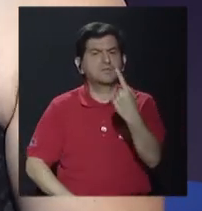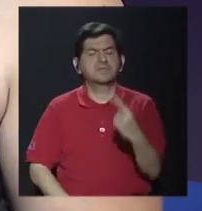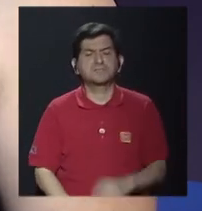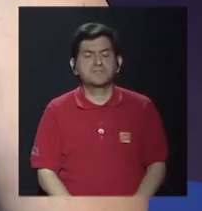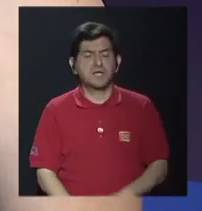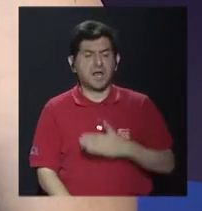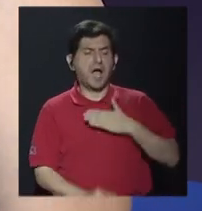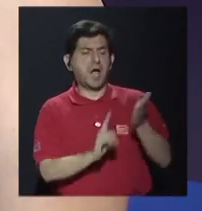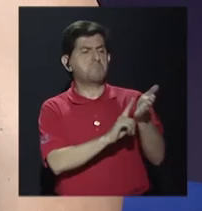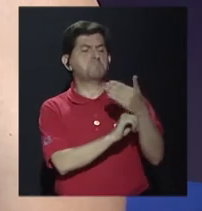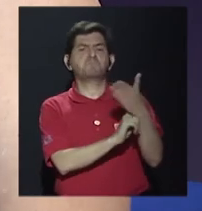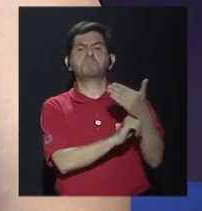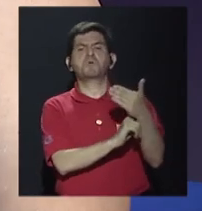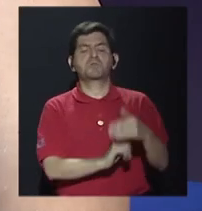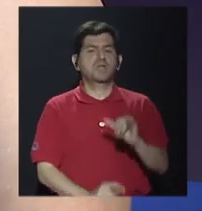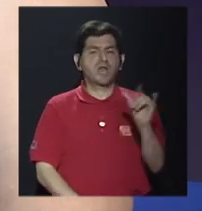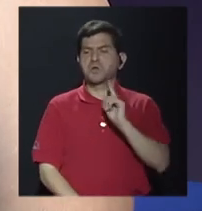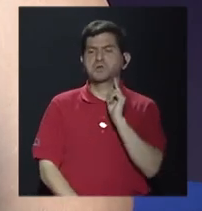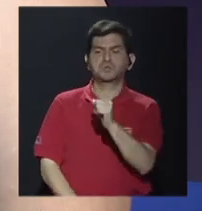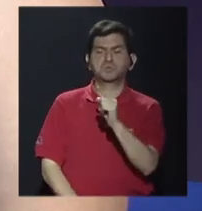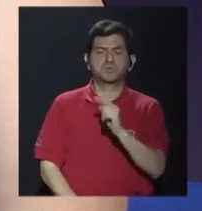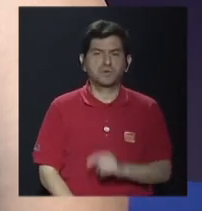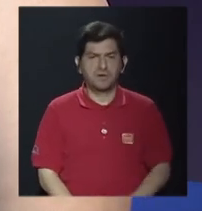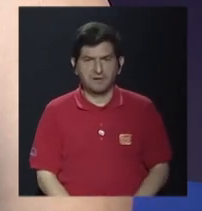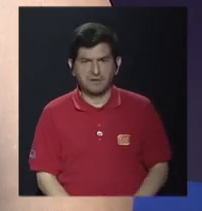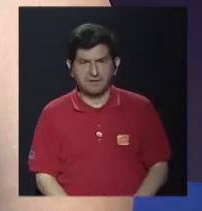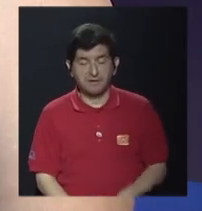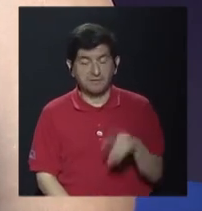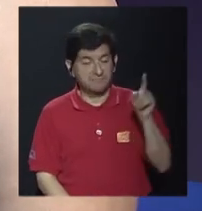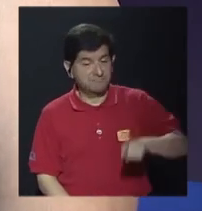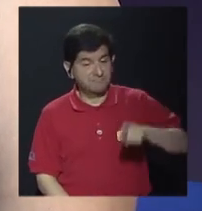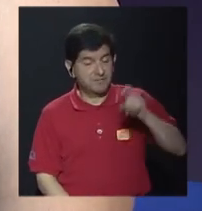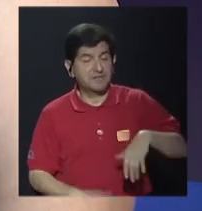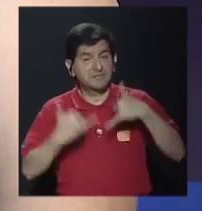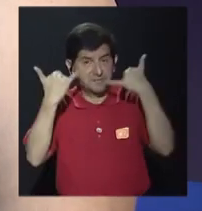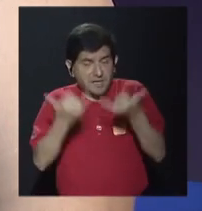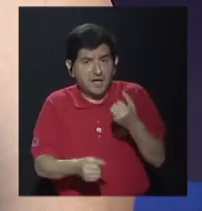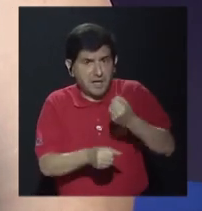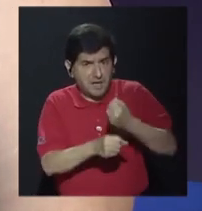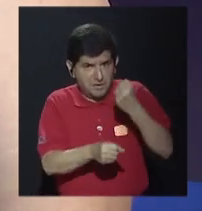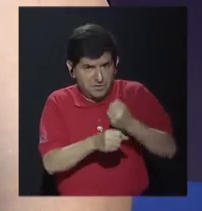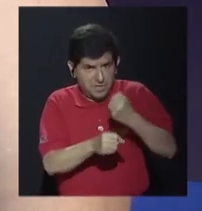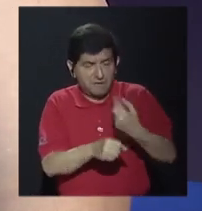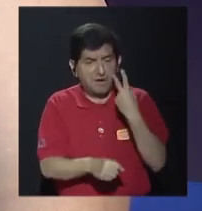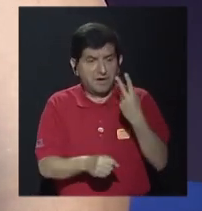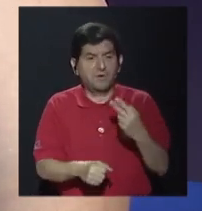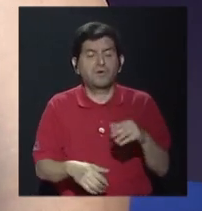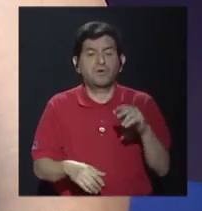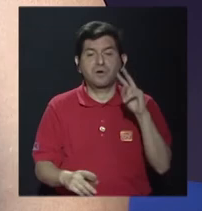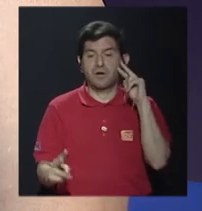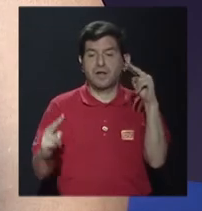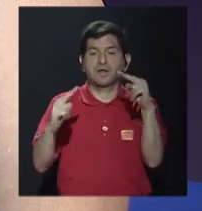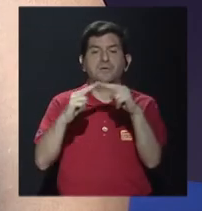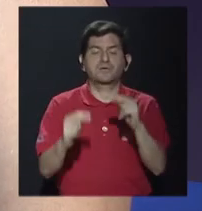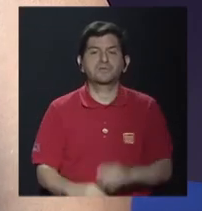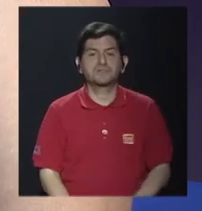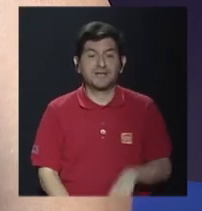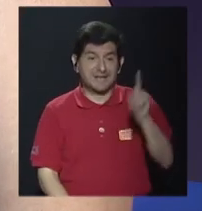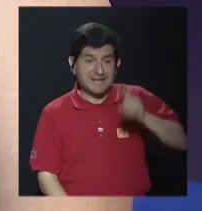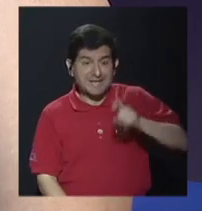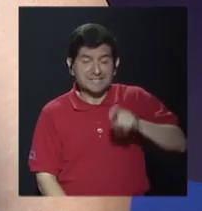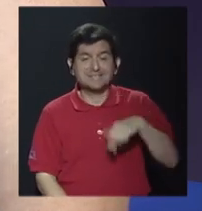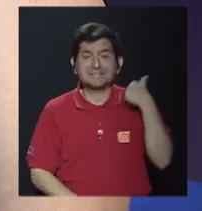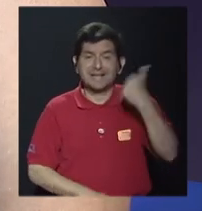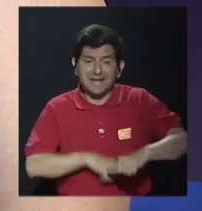esta es mi bandera y no es la tuya, se hace tan necesario trabajos como los que acabamos de conocer hoy, se hacen tan necesarios